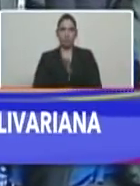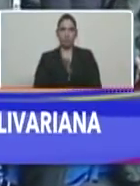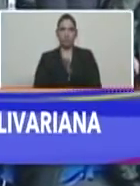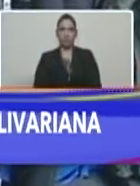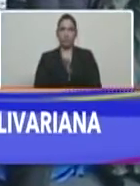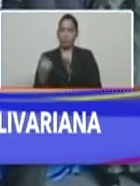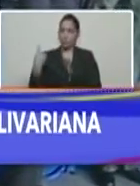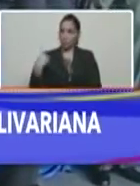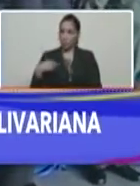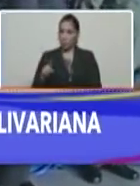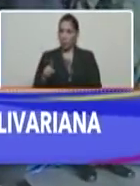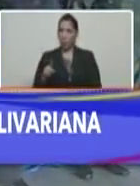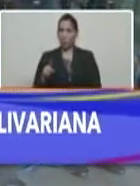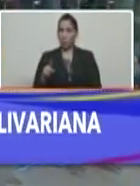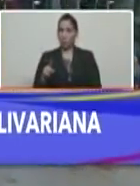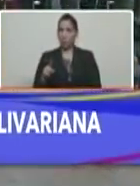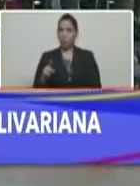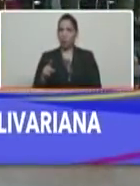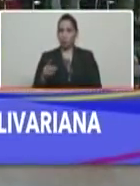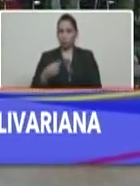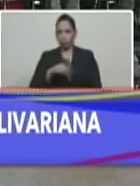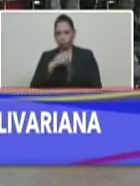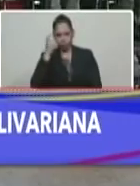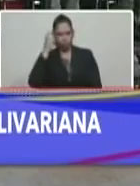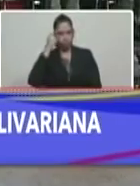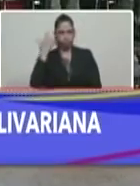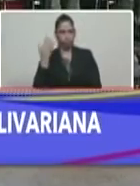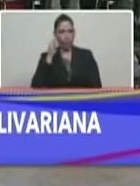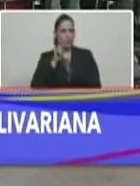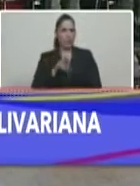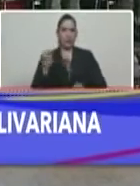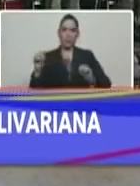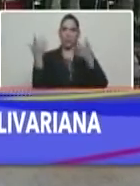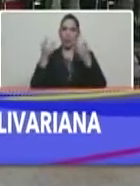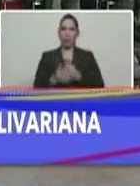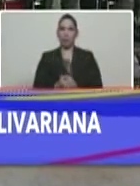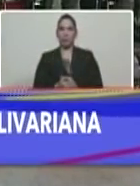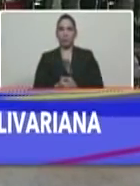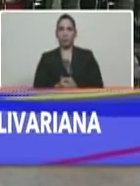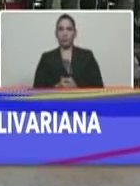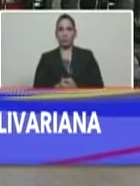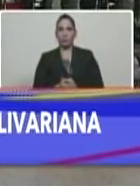¿Tenemos con qué? Lo sé, porque he visto los milagros de los